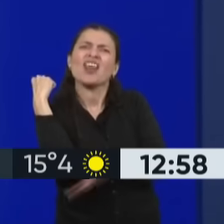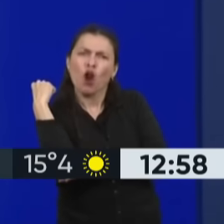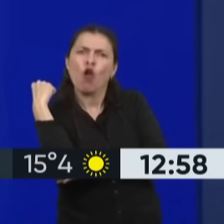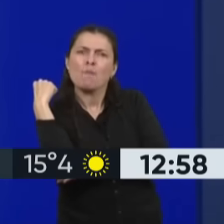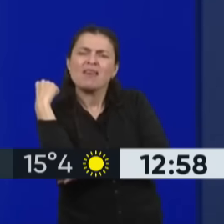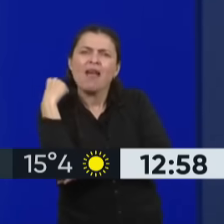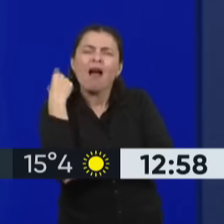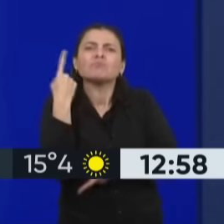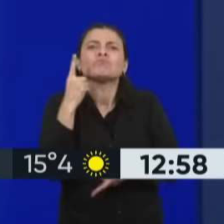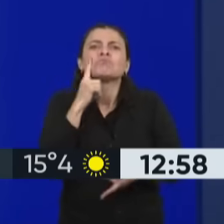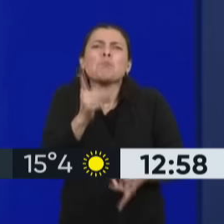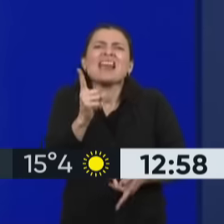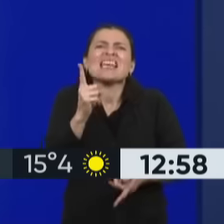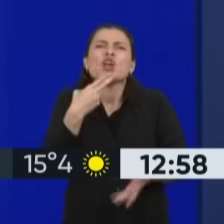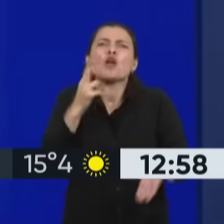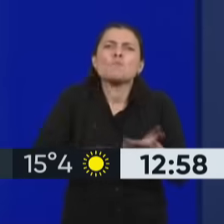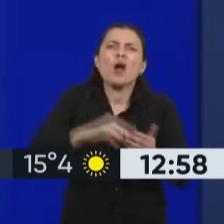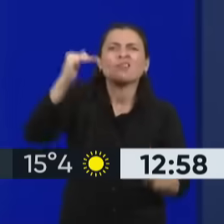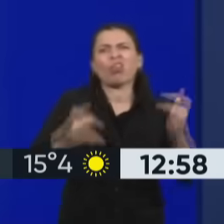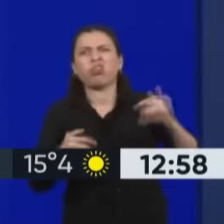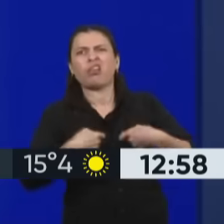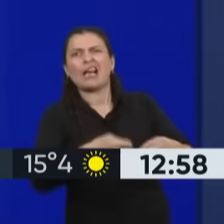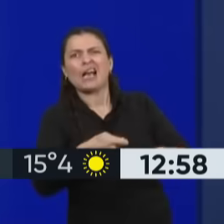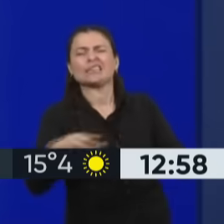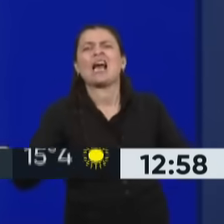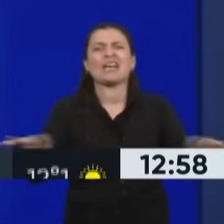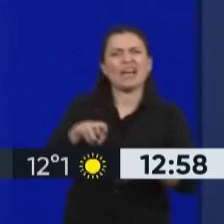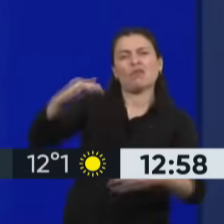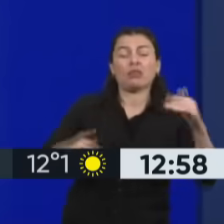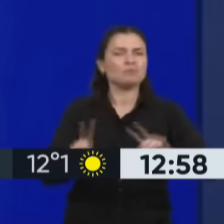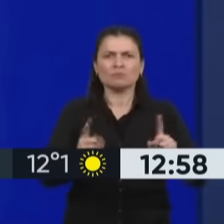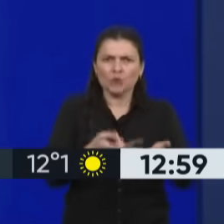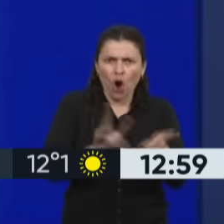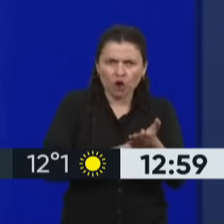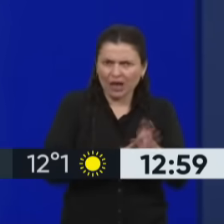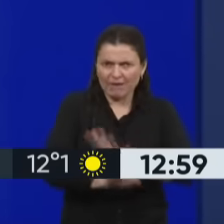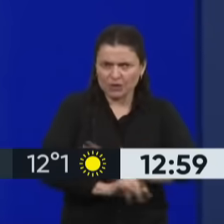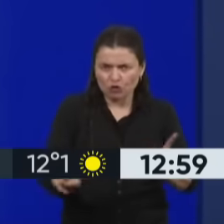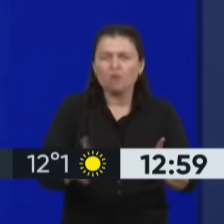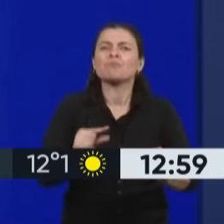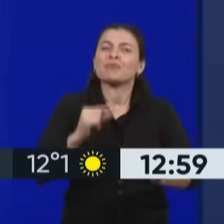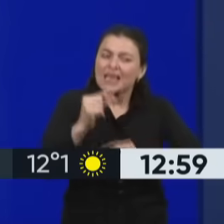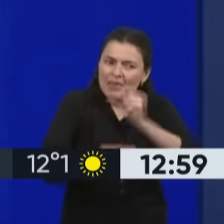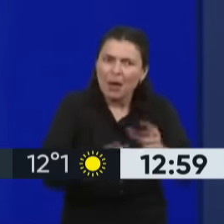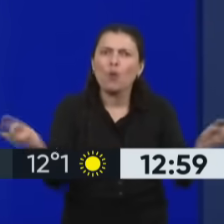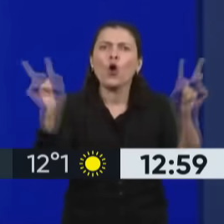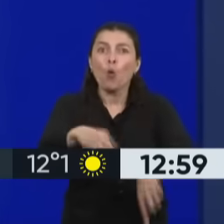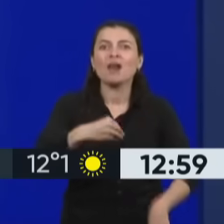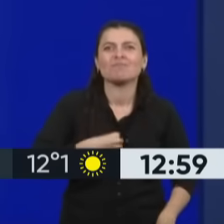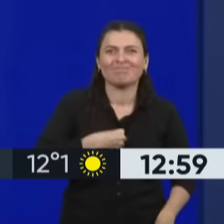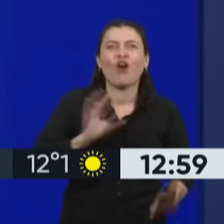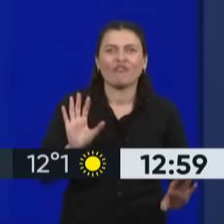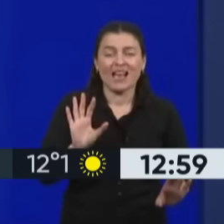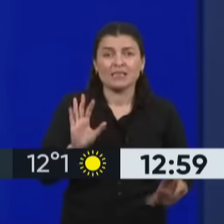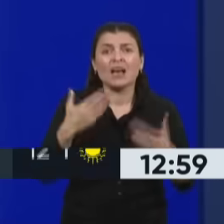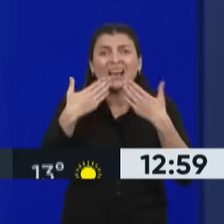los 83 héroes de ayer que defendieron el equilibrio fiscal frente, digamos, a los degenerados fiscales.